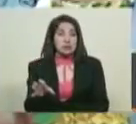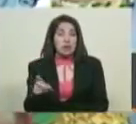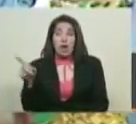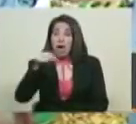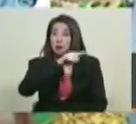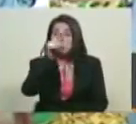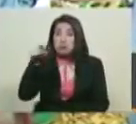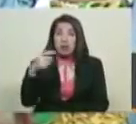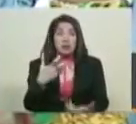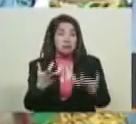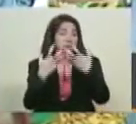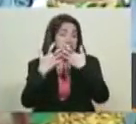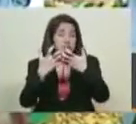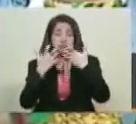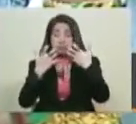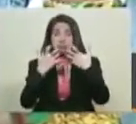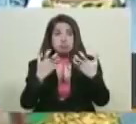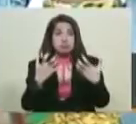colombianos.